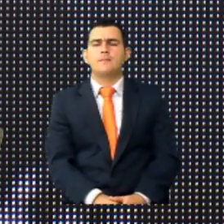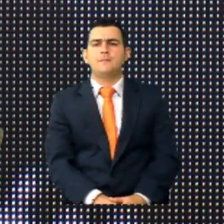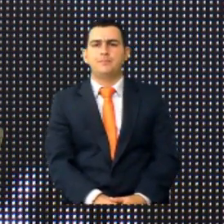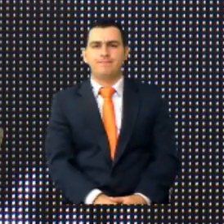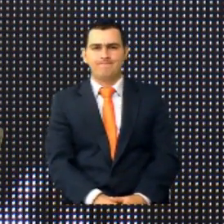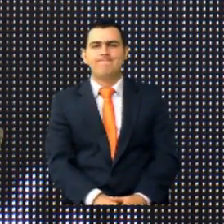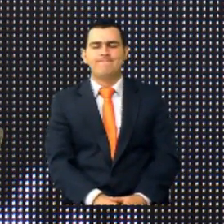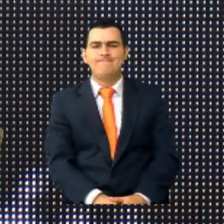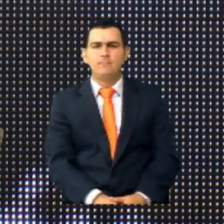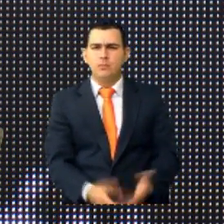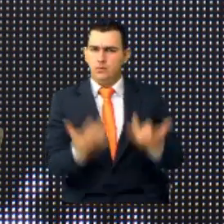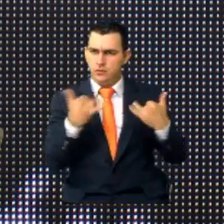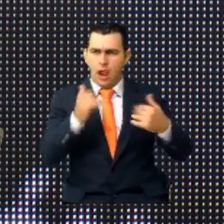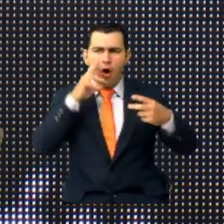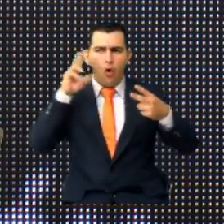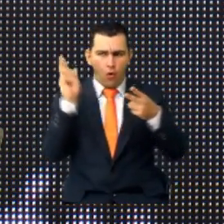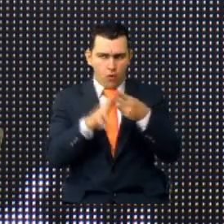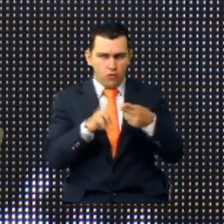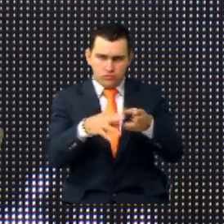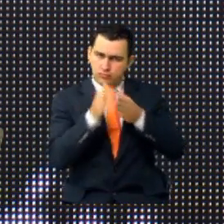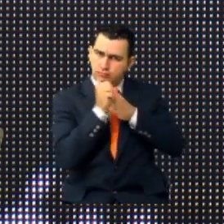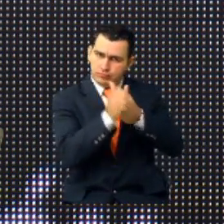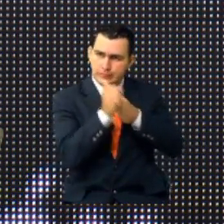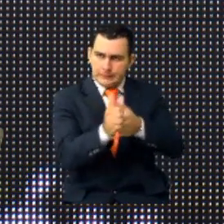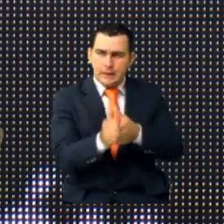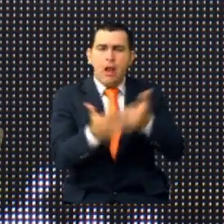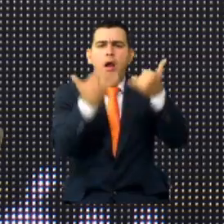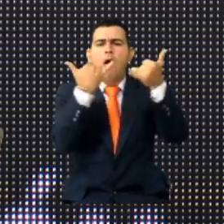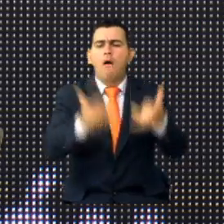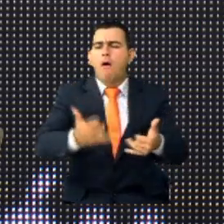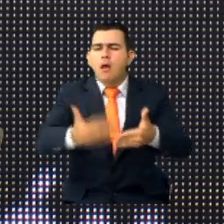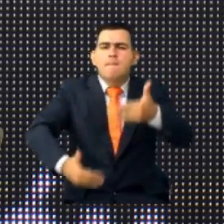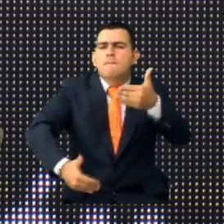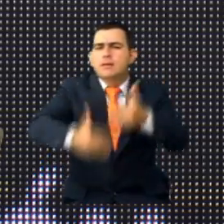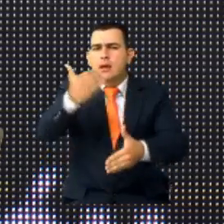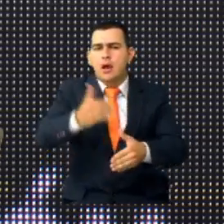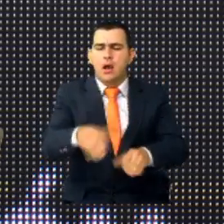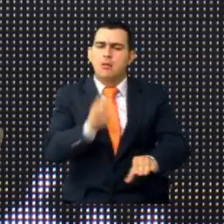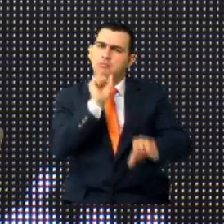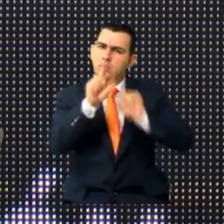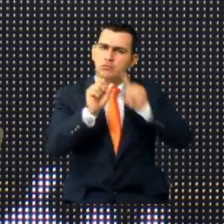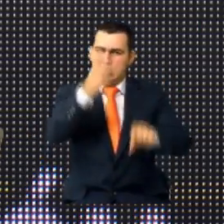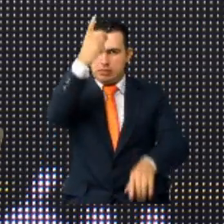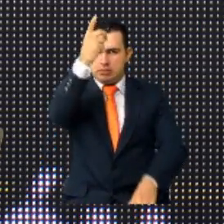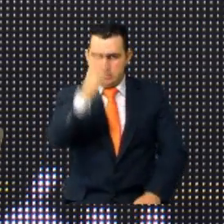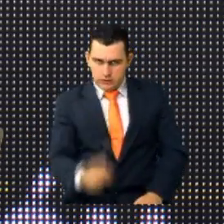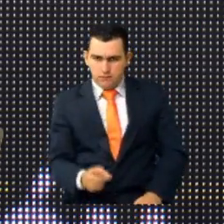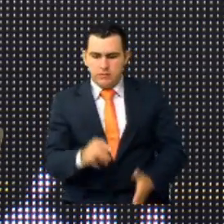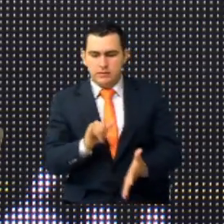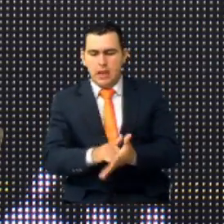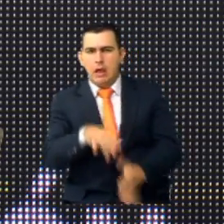Muy bien, conocida la metodología, a continuación iniciamos con la decisión, con los temas planteados.